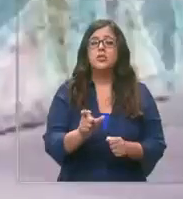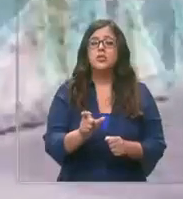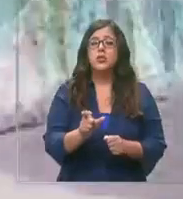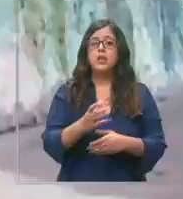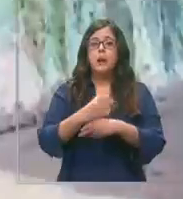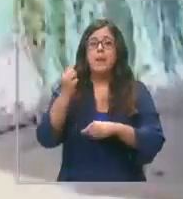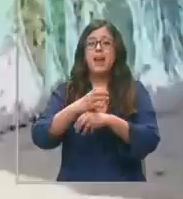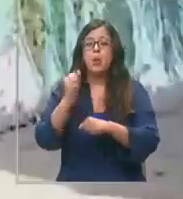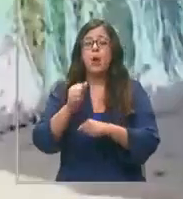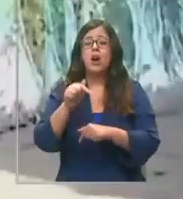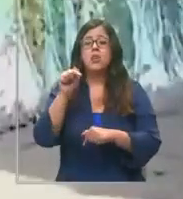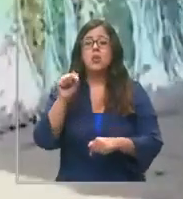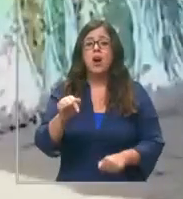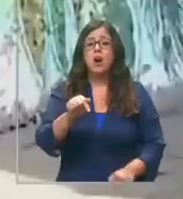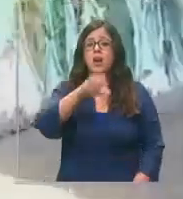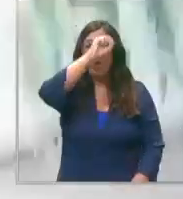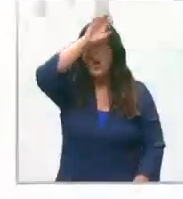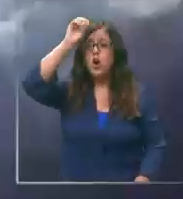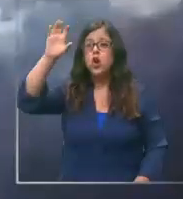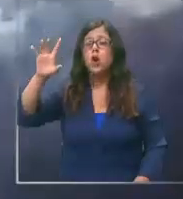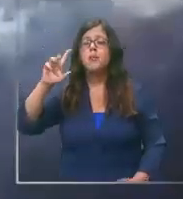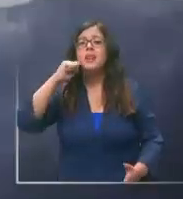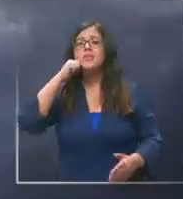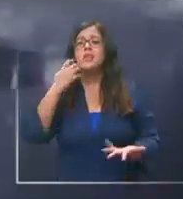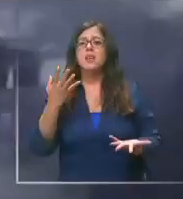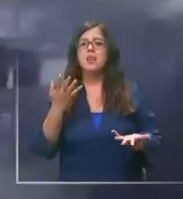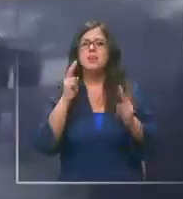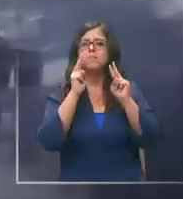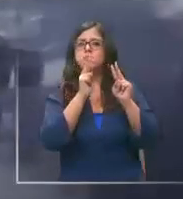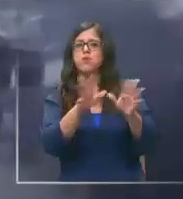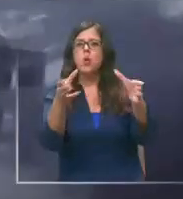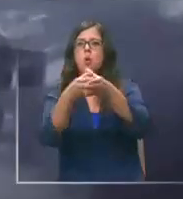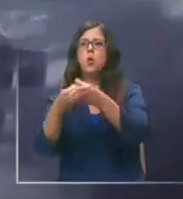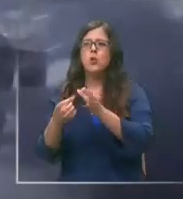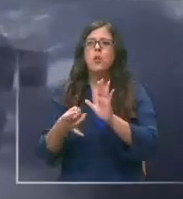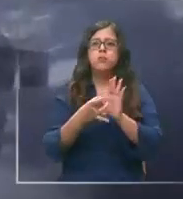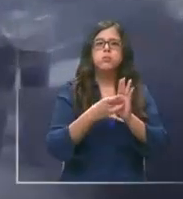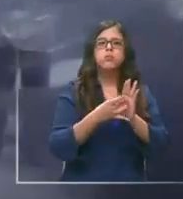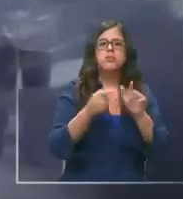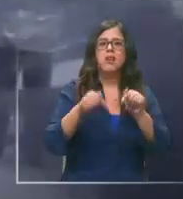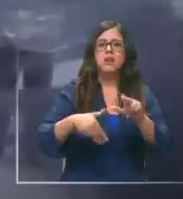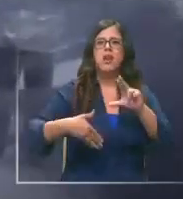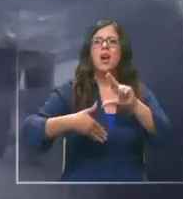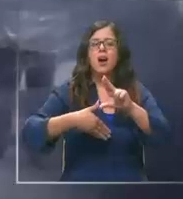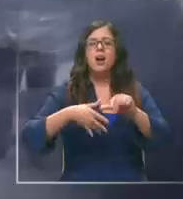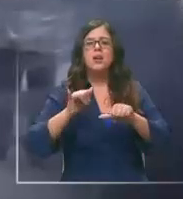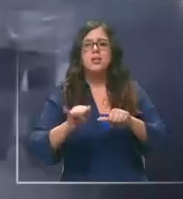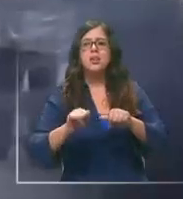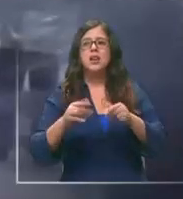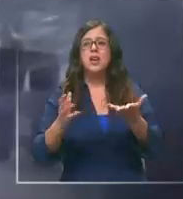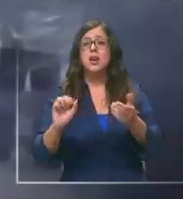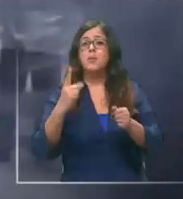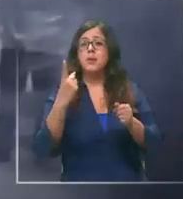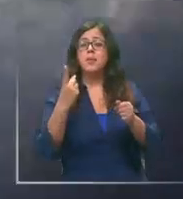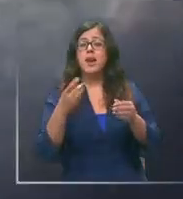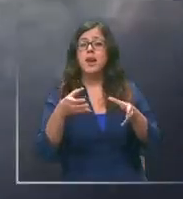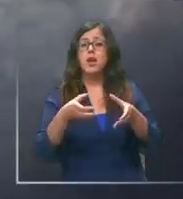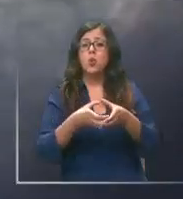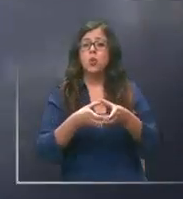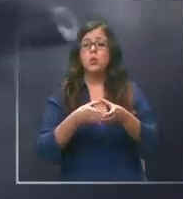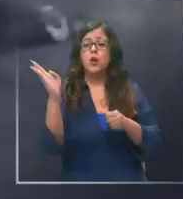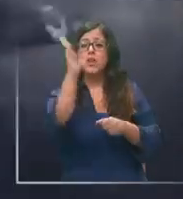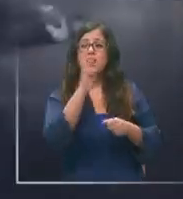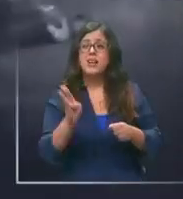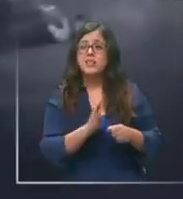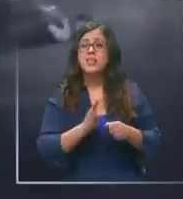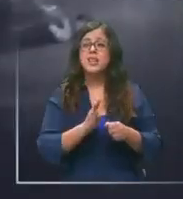bandas delictuales internacionales operando en el Continente ya lo escuchó el primer Comando conjunto de Brasil fue sindicado